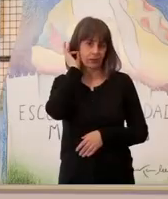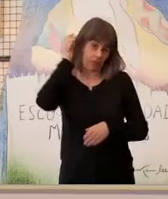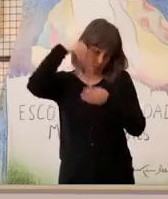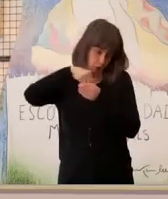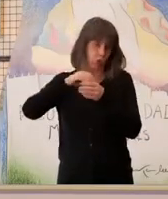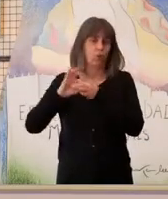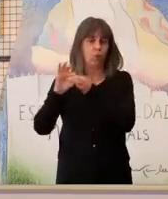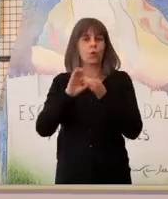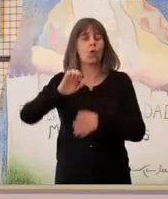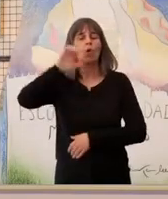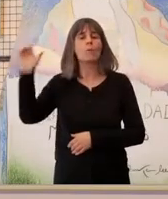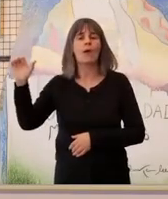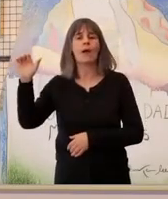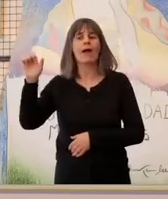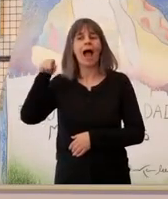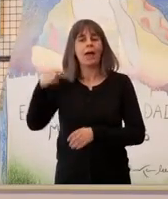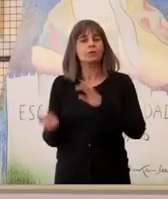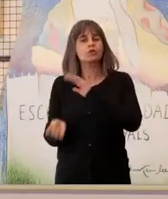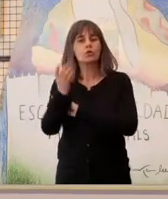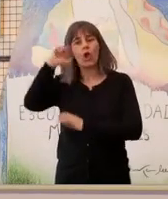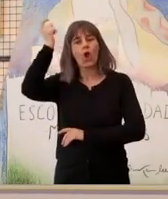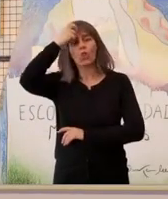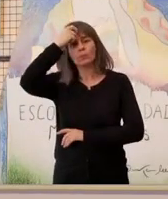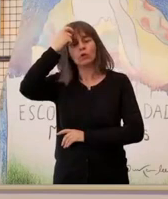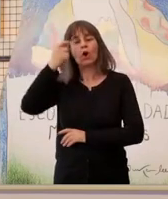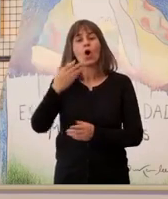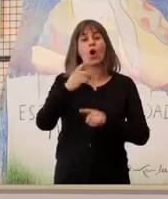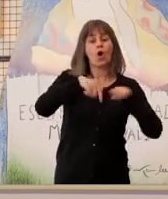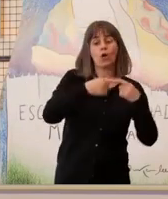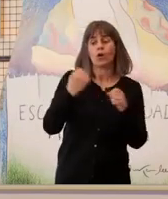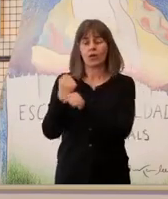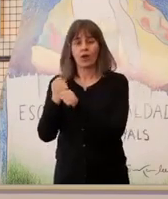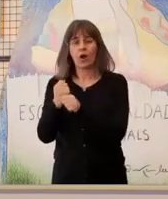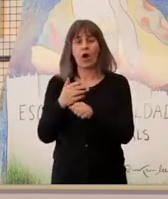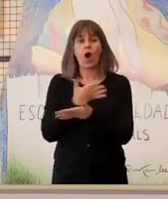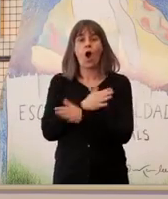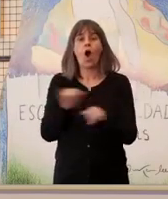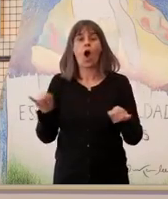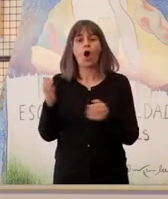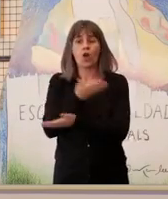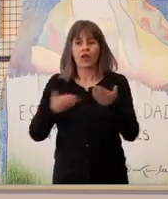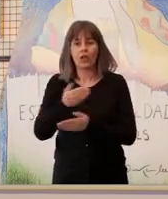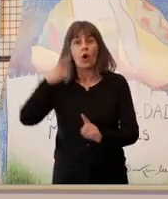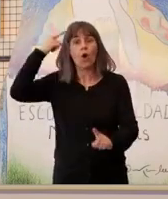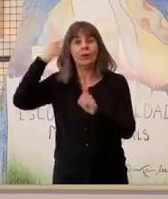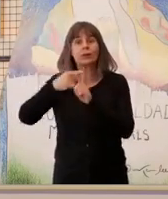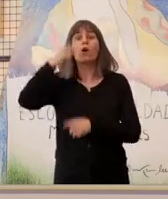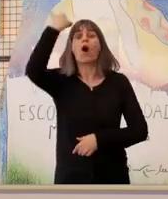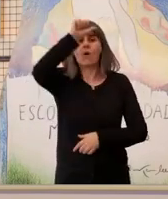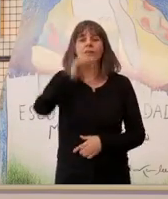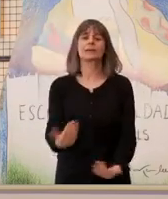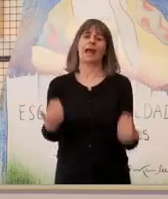se inventó el término conciliación para lograr que los hombres se hicieran cargo de tareas reproductivas no al revés